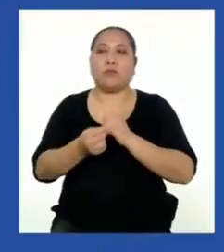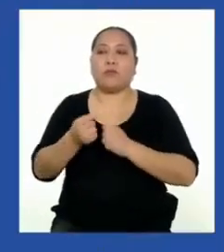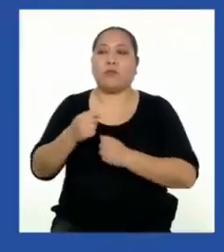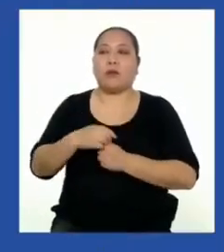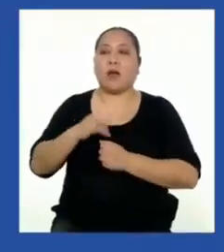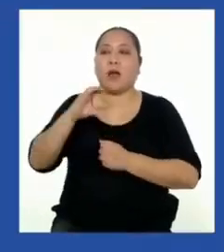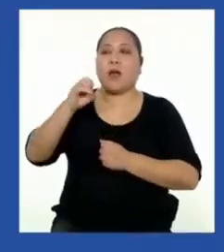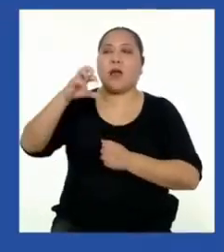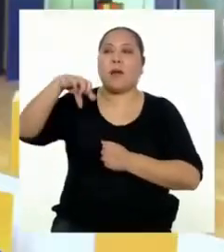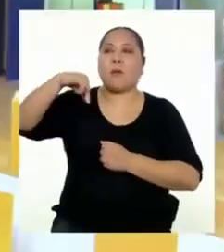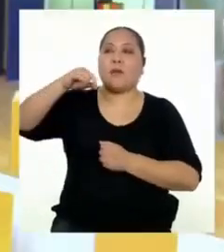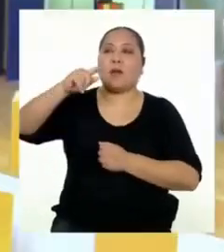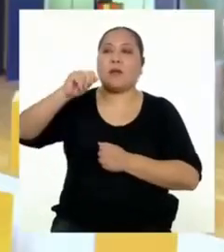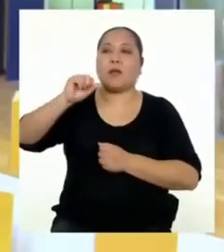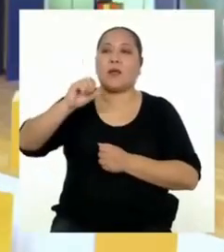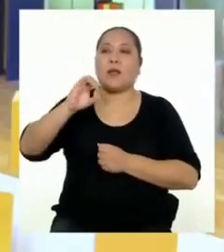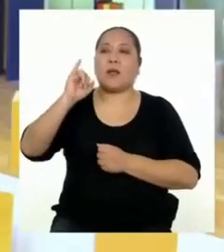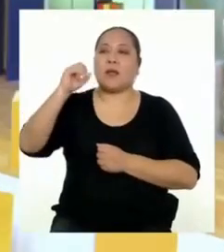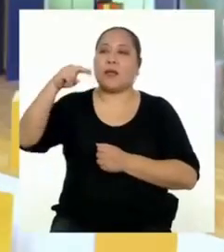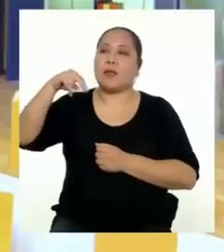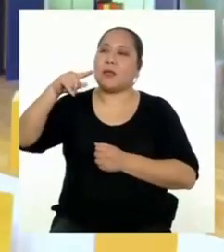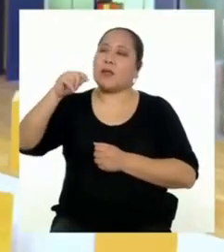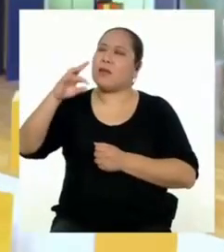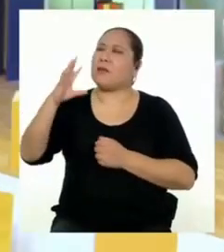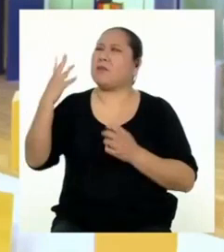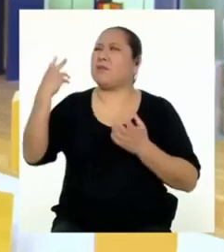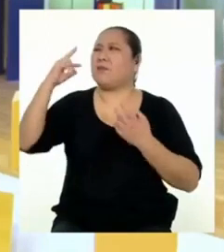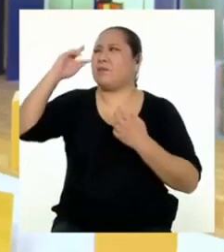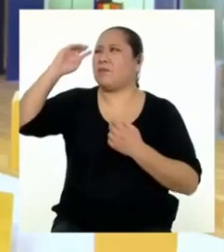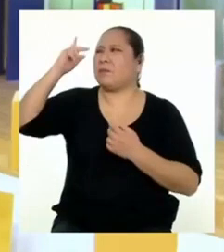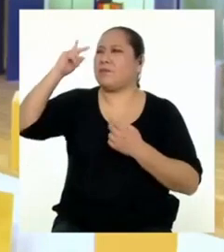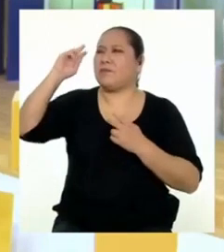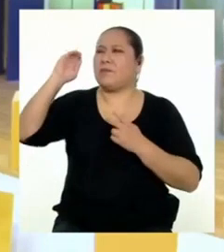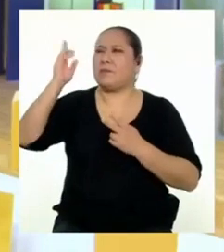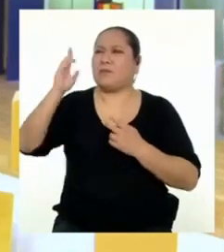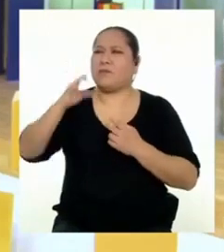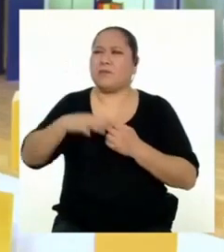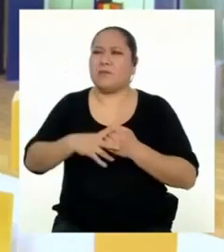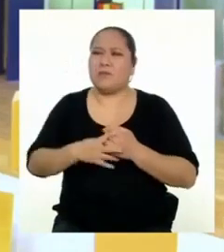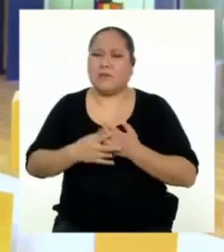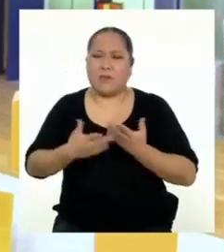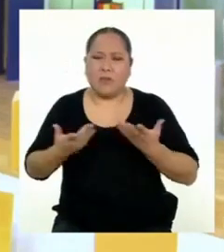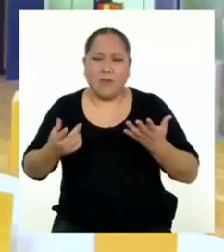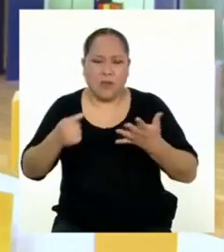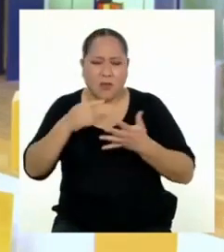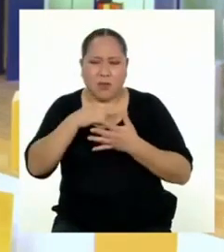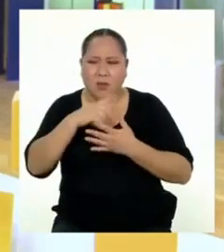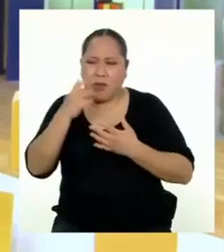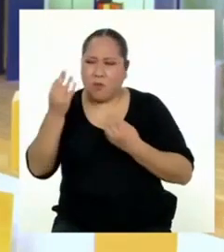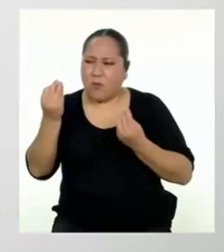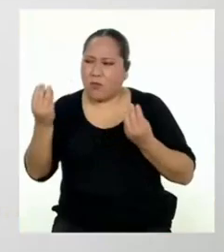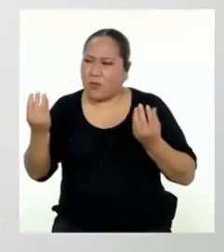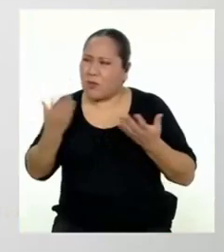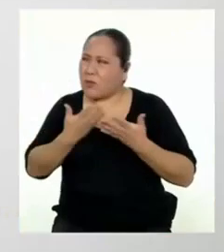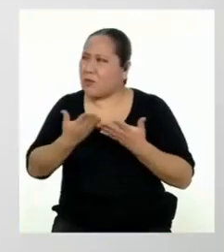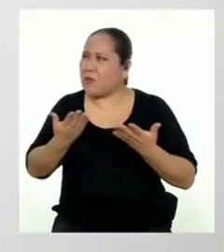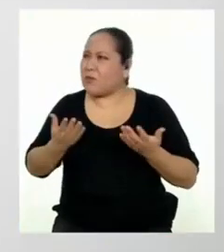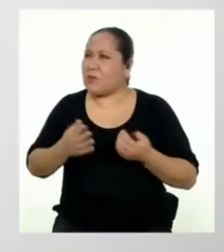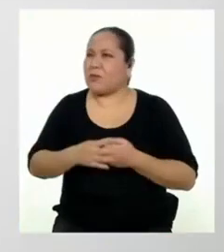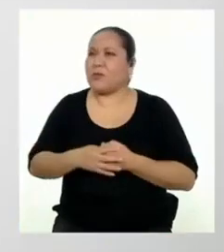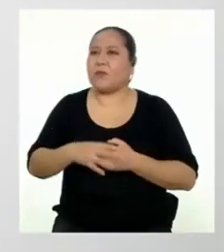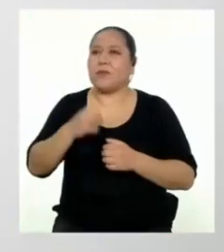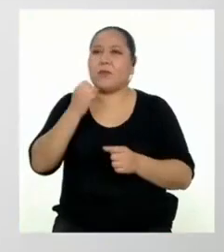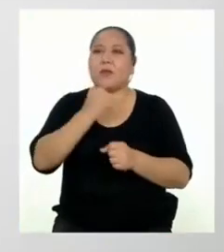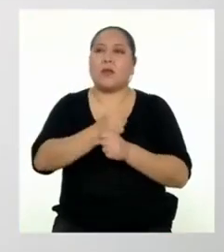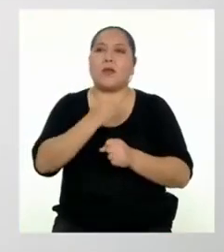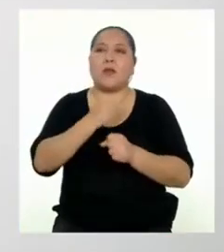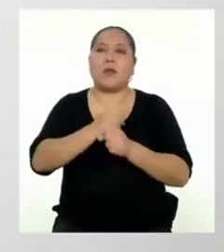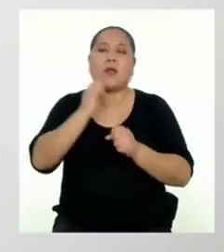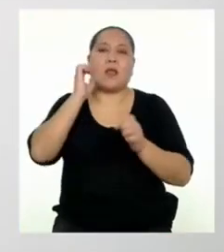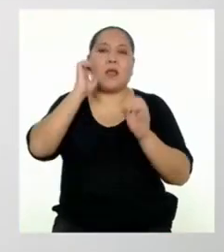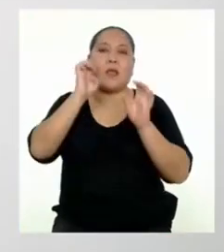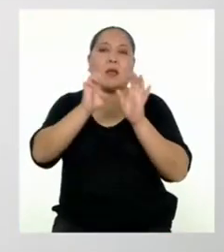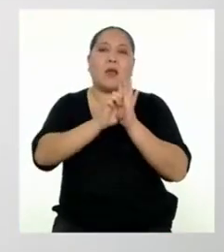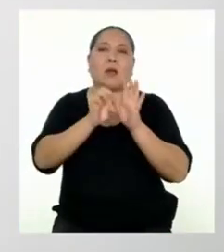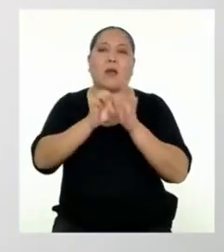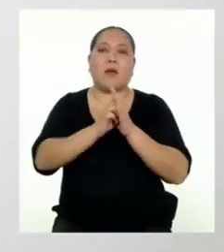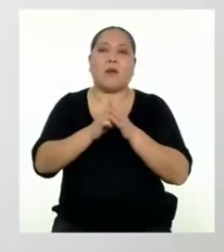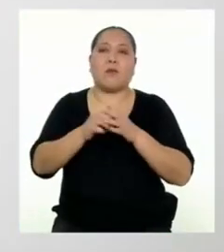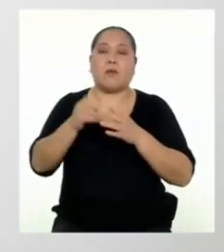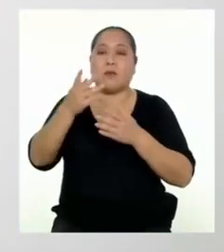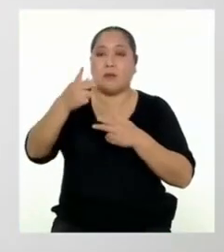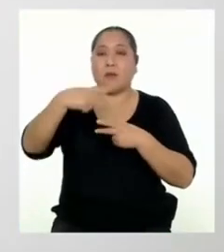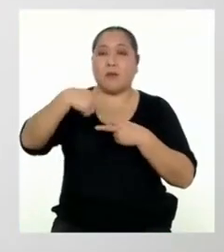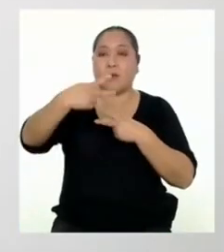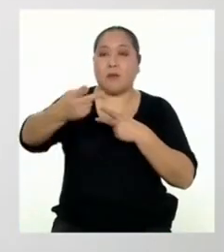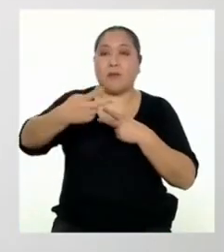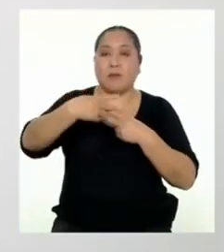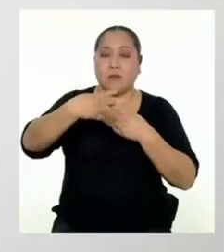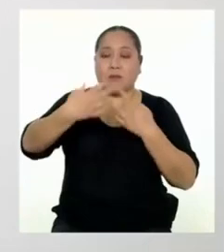intereses. Ya me confundí, profesor. ¿De dónde salieron tantos factores? Trabajemos con el ejemplo del negocio textil